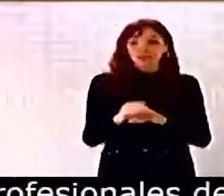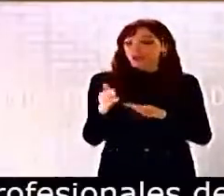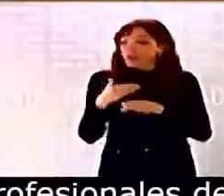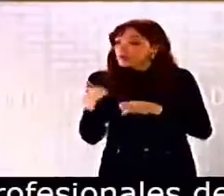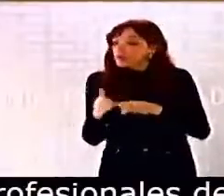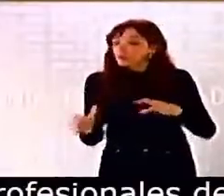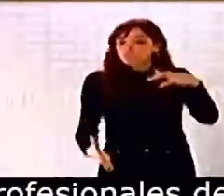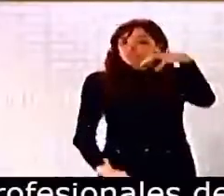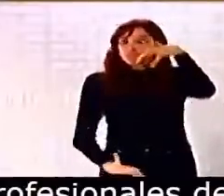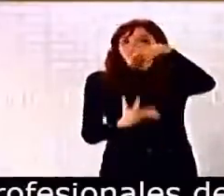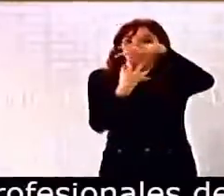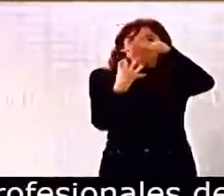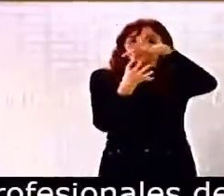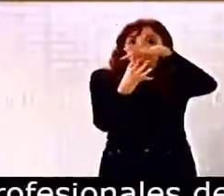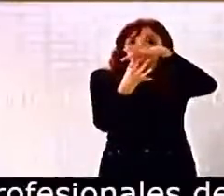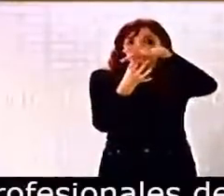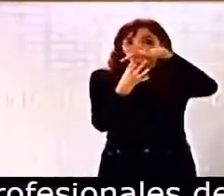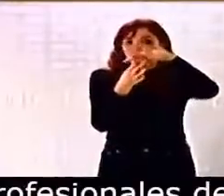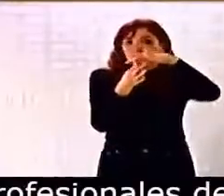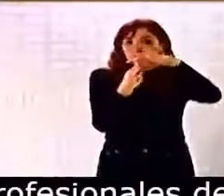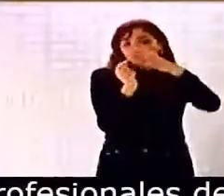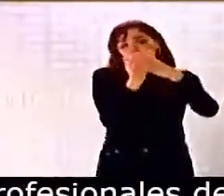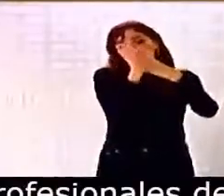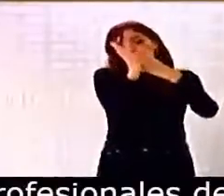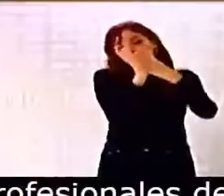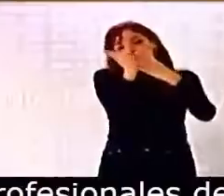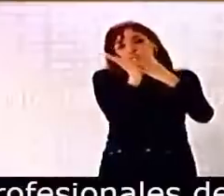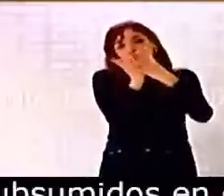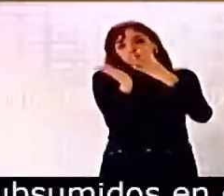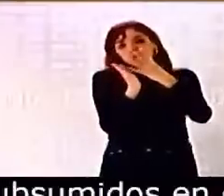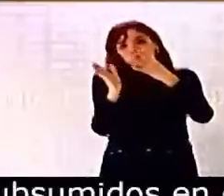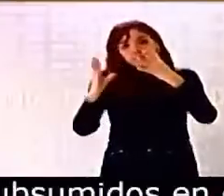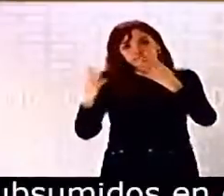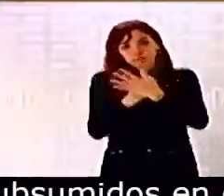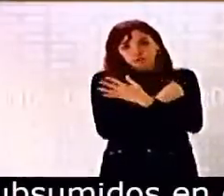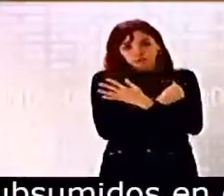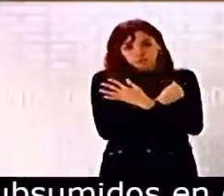en esa consideración de lo que es primera línea.